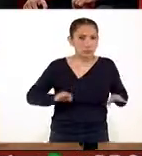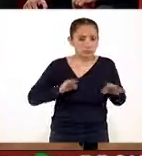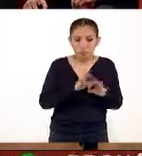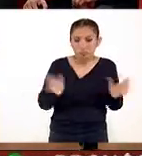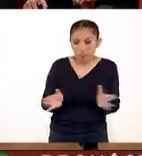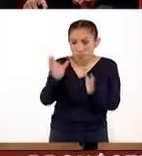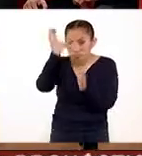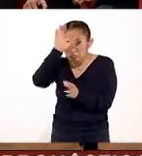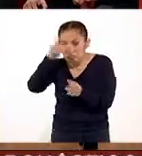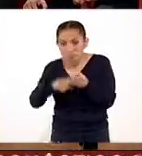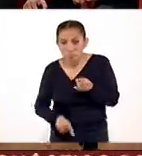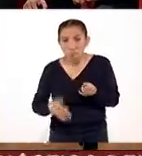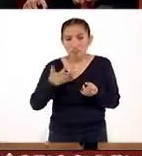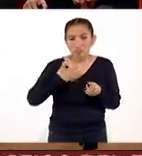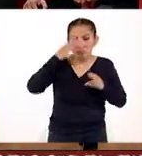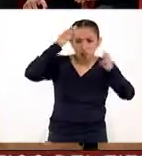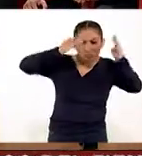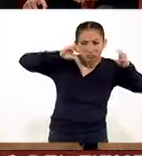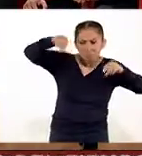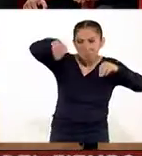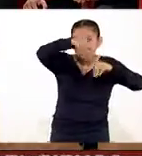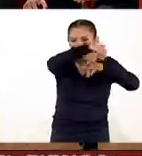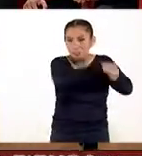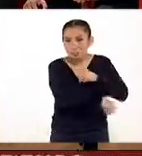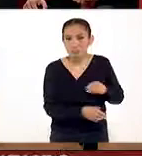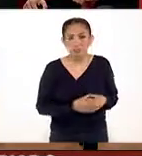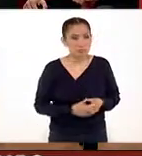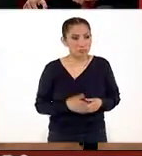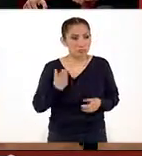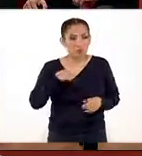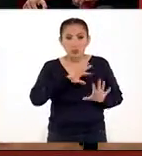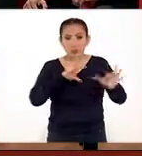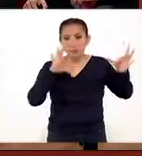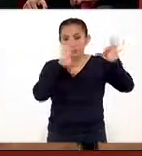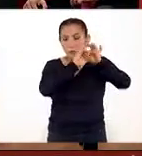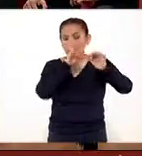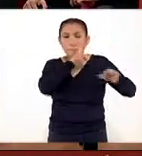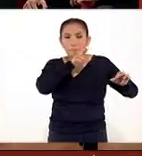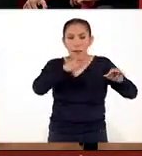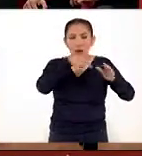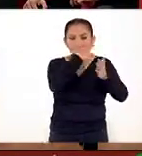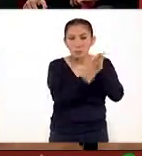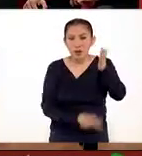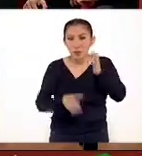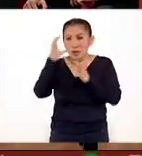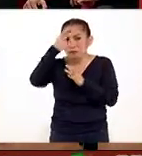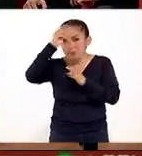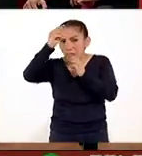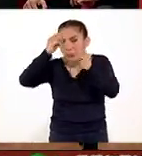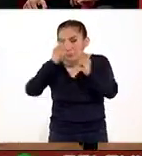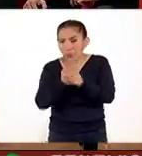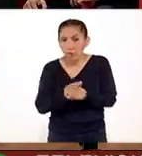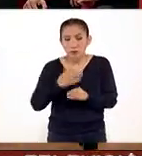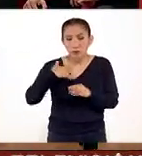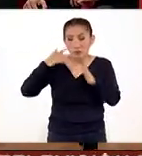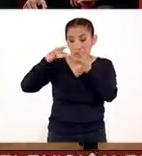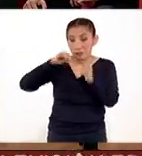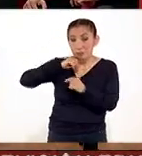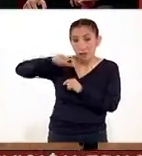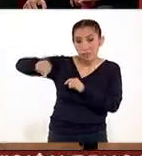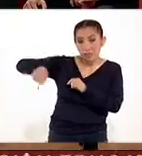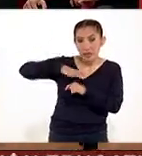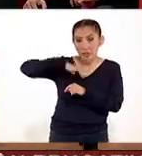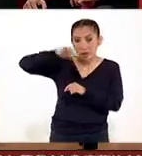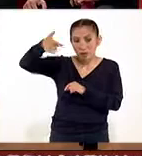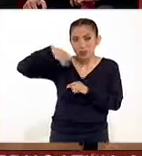promueve ciencia y que tiene museos y Estamos aliados con los mejores programas de ciencia del mundo. En Francia también hay